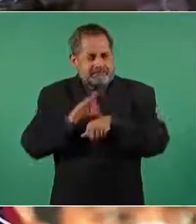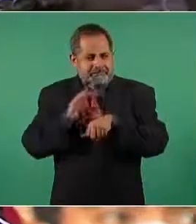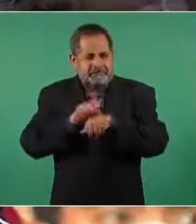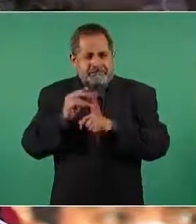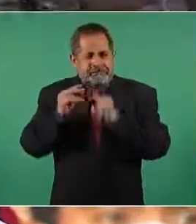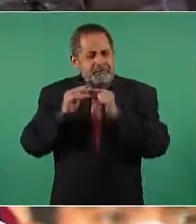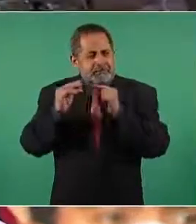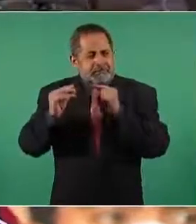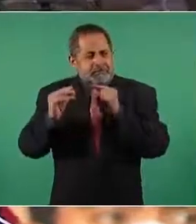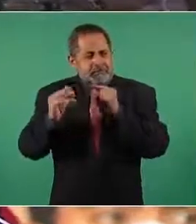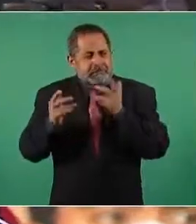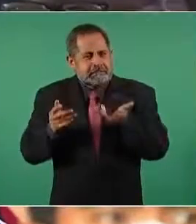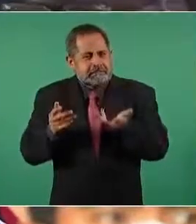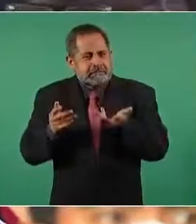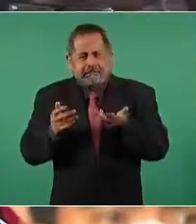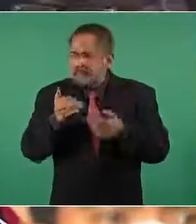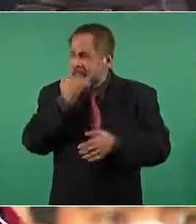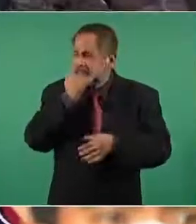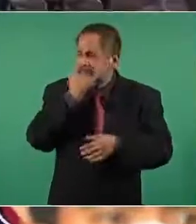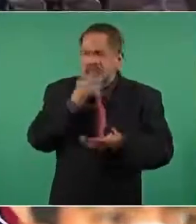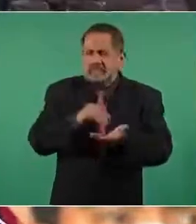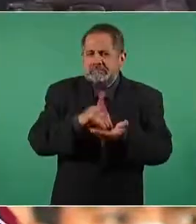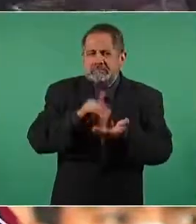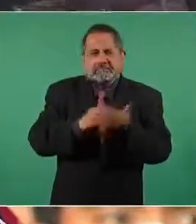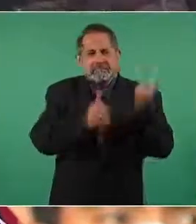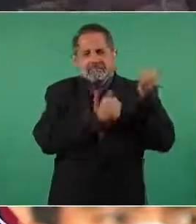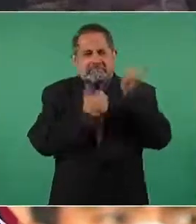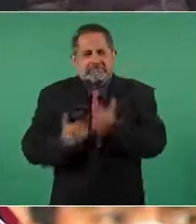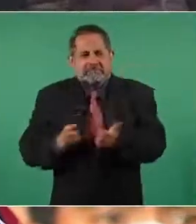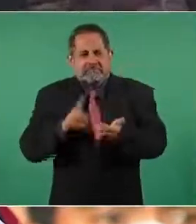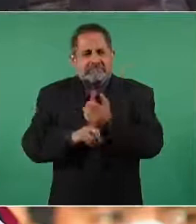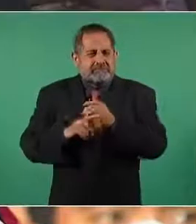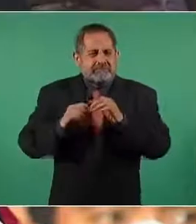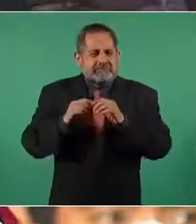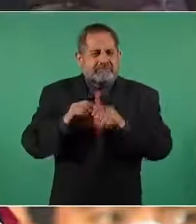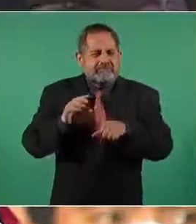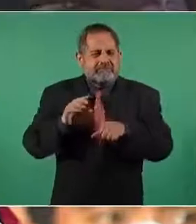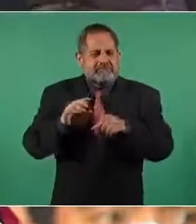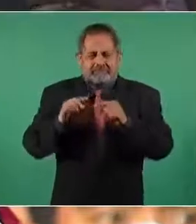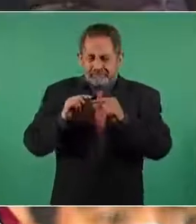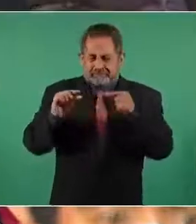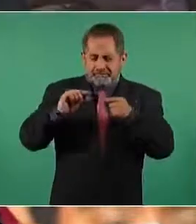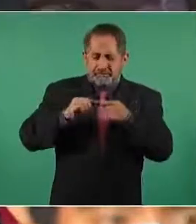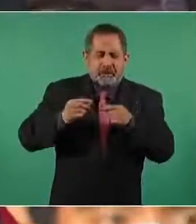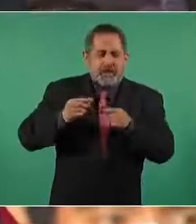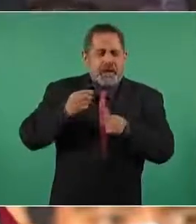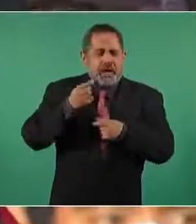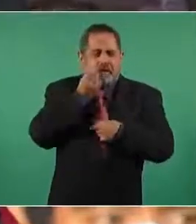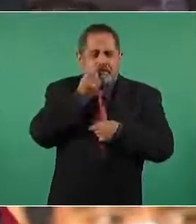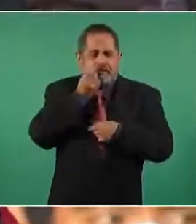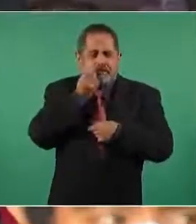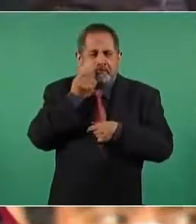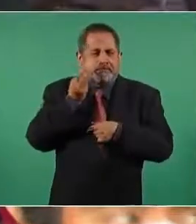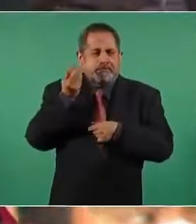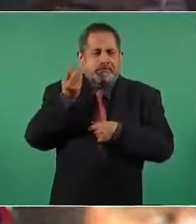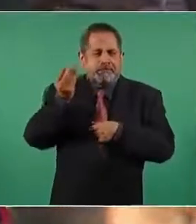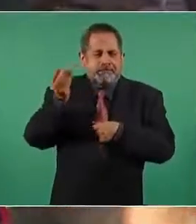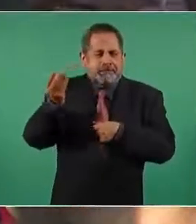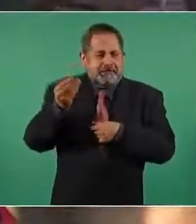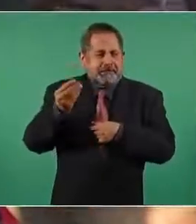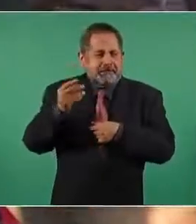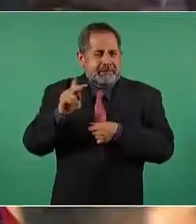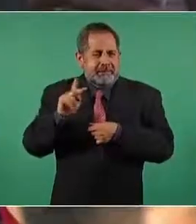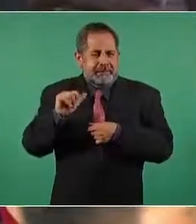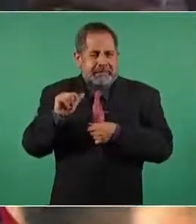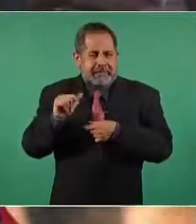sigue siendo legal la importación de estos pues instrumentos electrónicos, pero además ahora, bueno, pues porque es